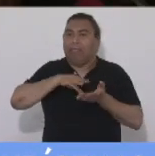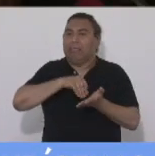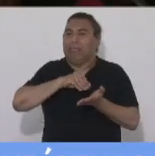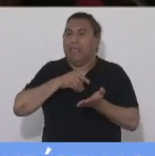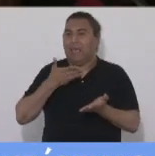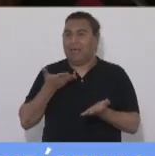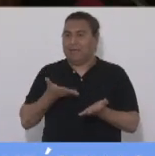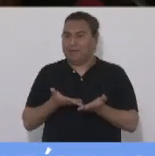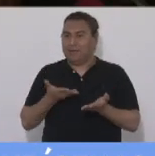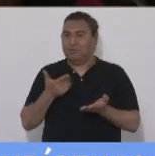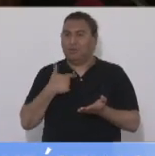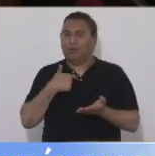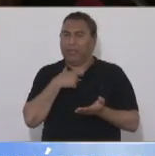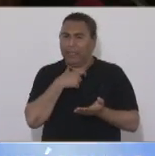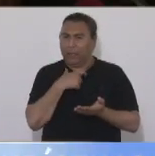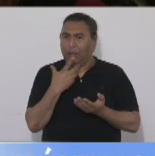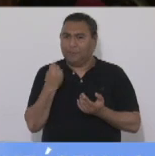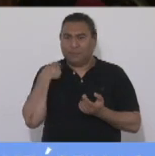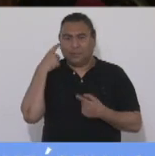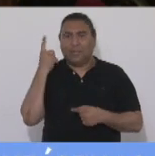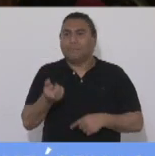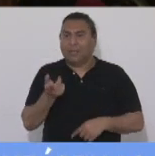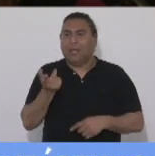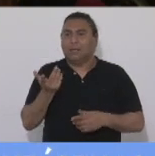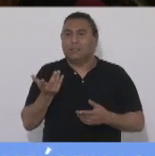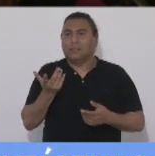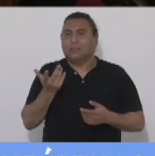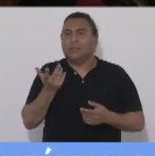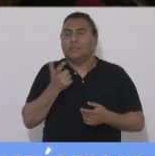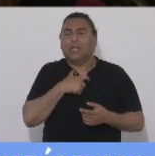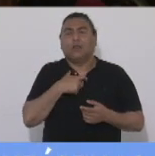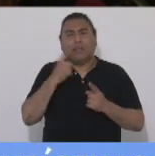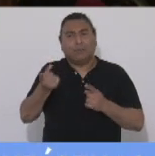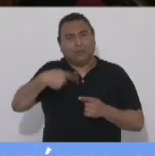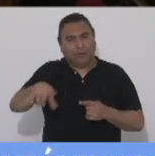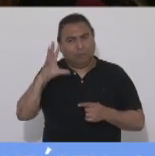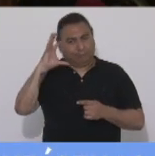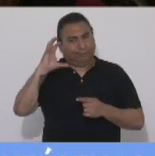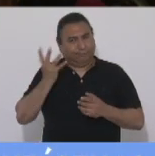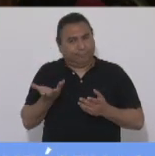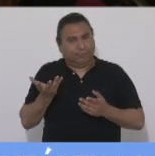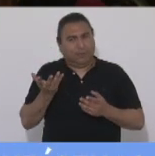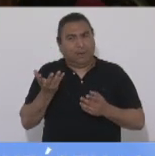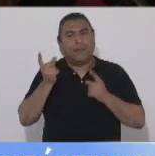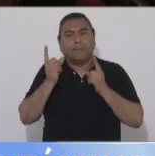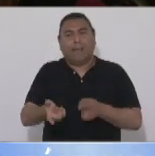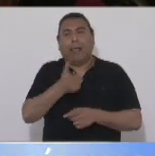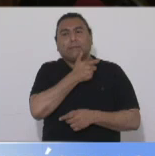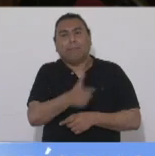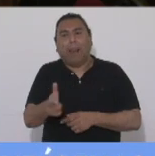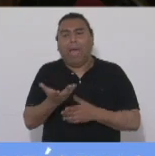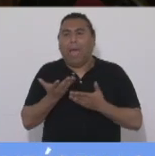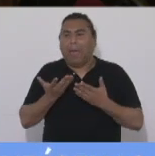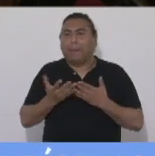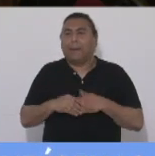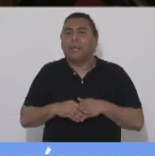Quiero traer a colación, quiero traer a nuestra memoria aquellas sabias palabras